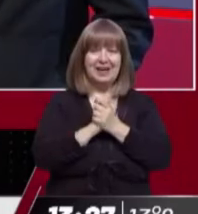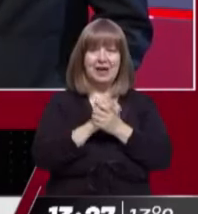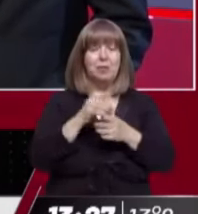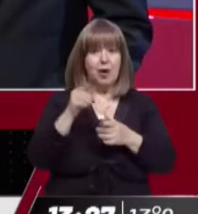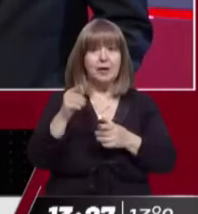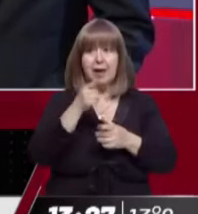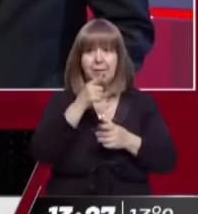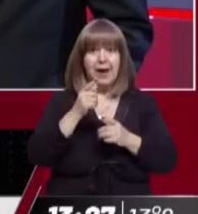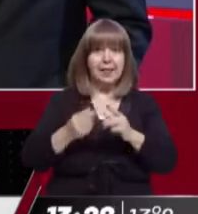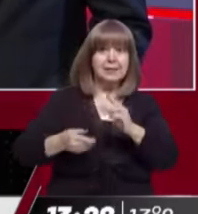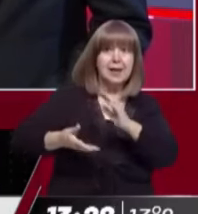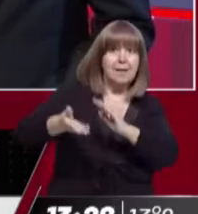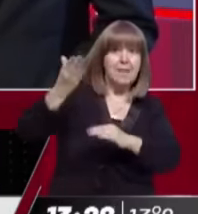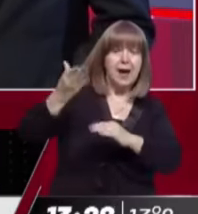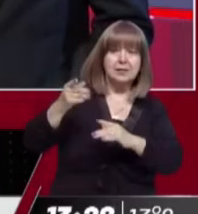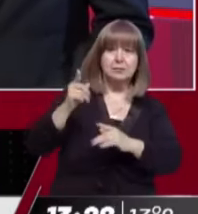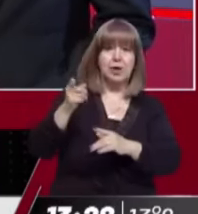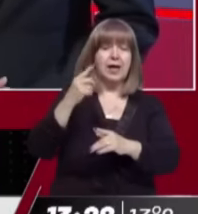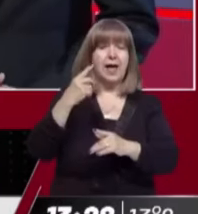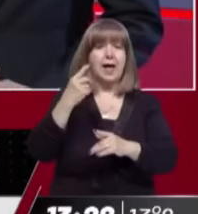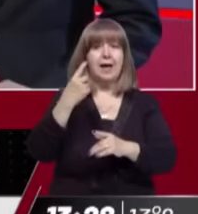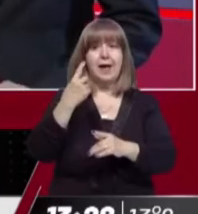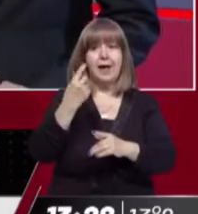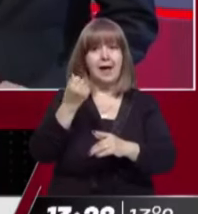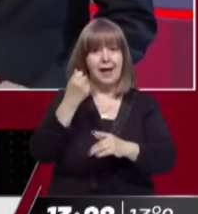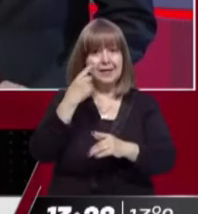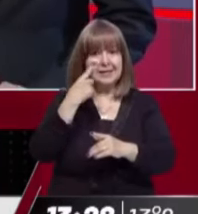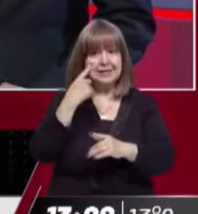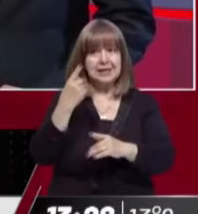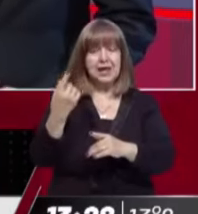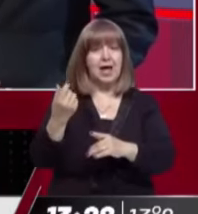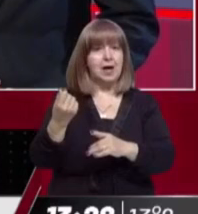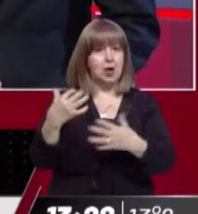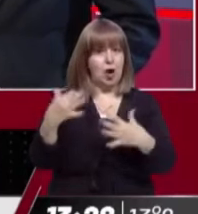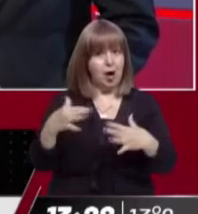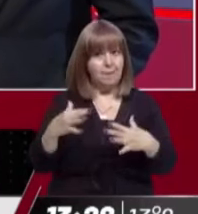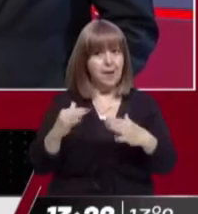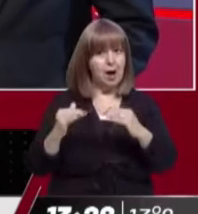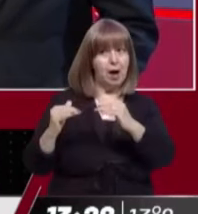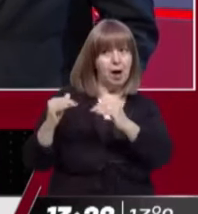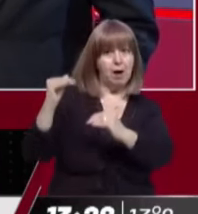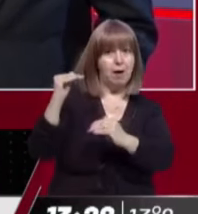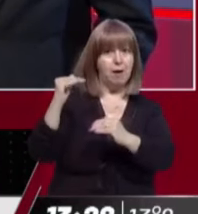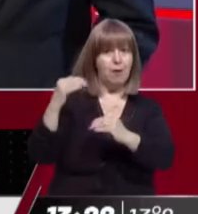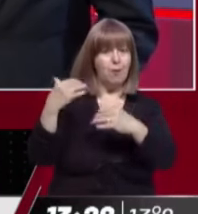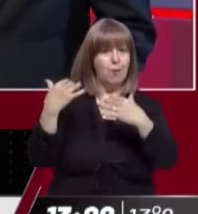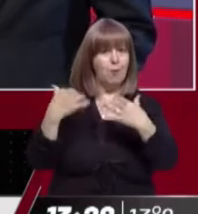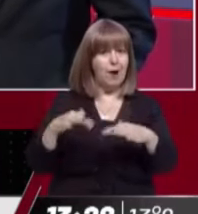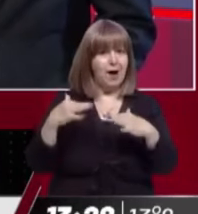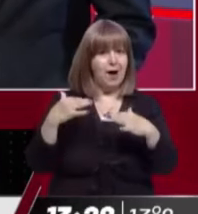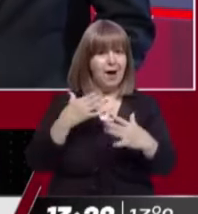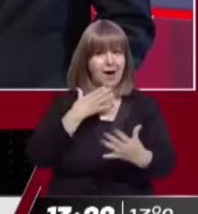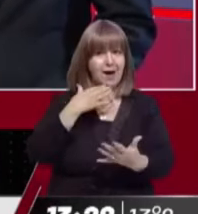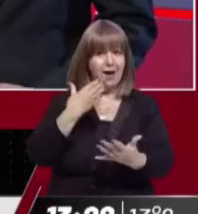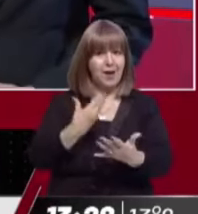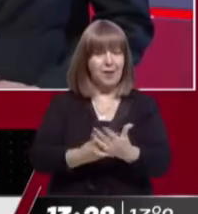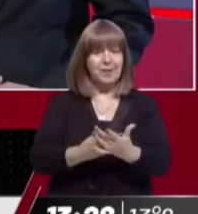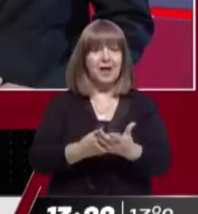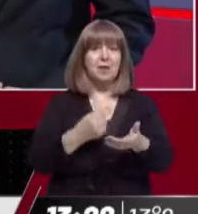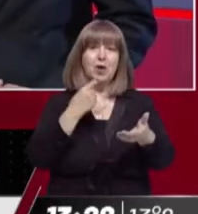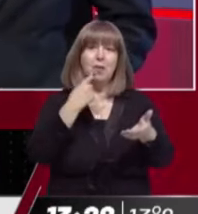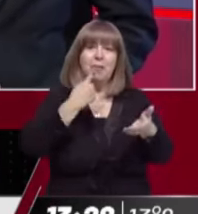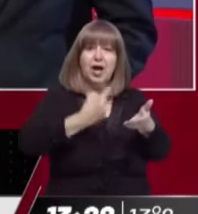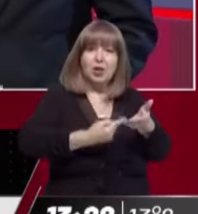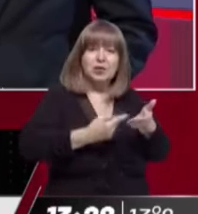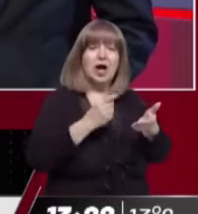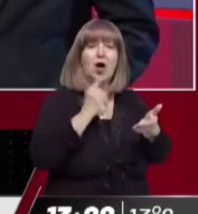al ser humano en el trabajo, lo va a reemplazar. Yo creo realmente que no, pero sí va a ser una gran herramienta de ayuda que nos pueda ayudar en el día a día y hay que saberlo usar de